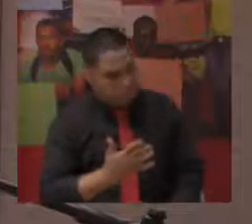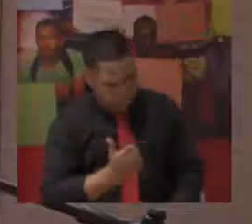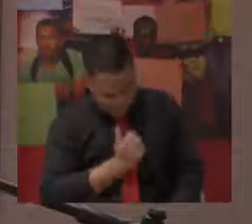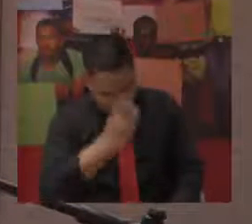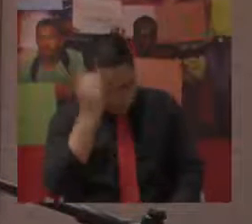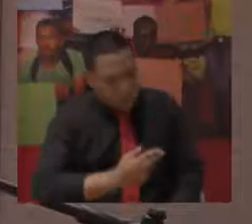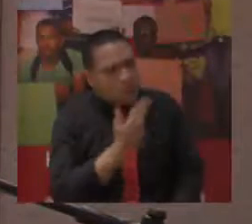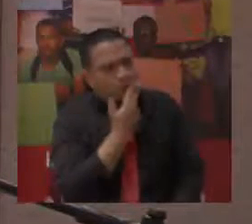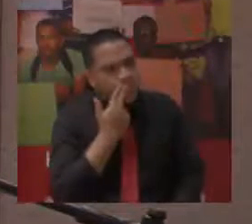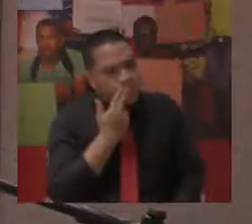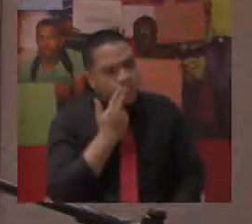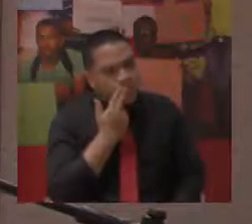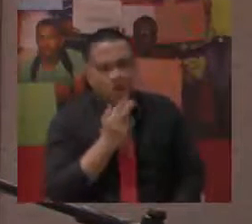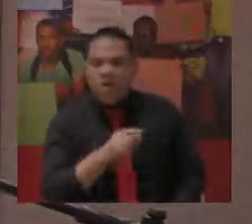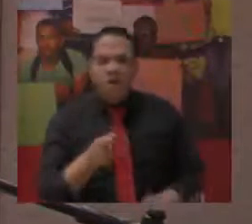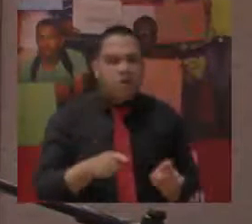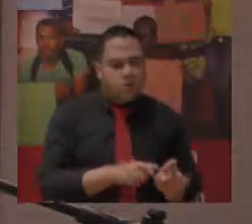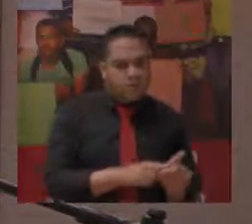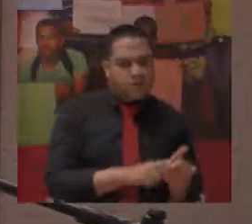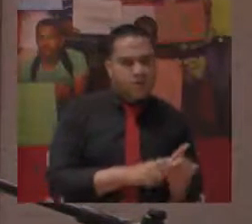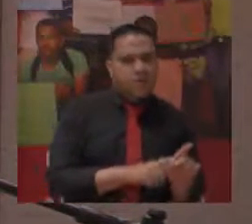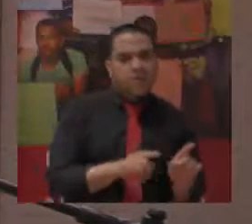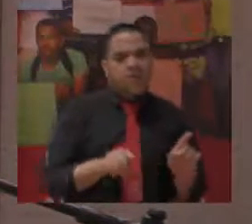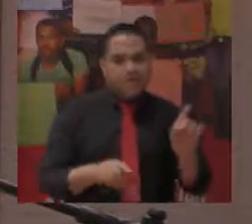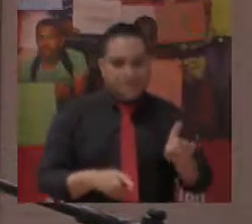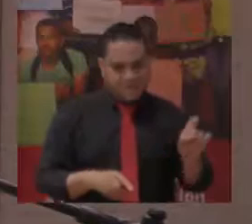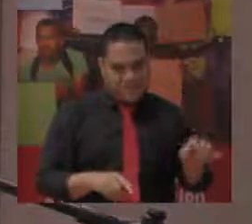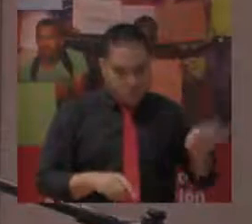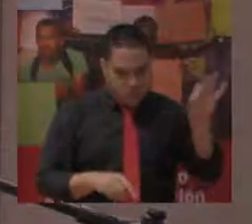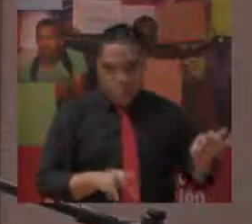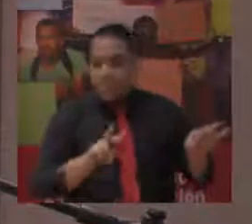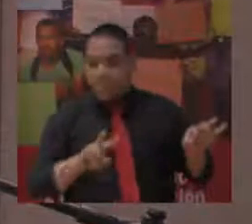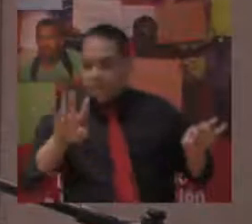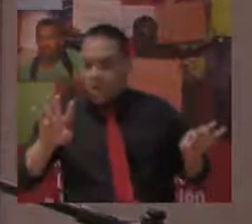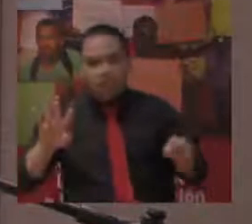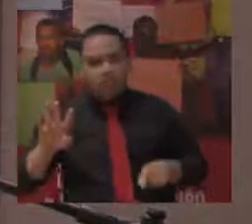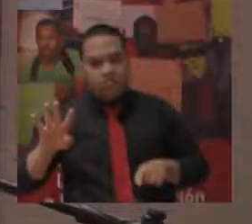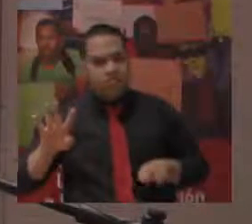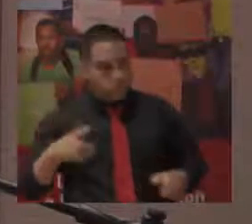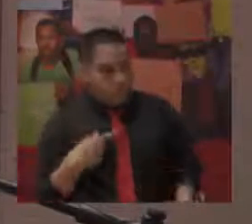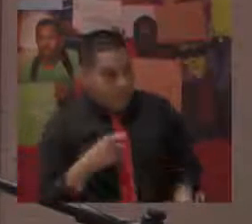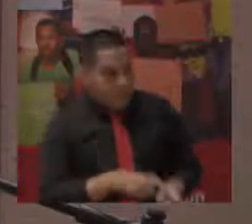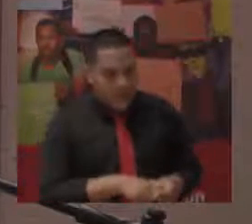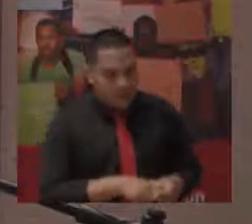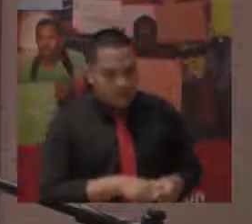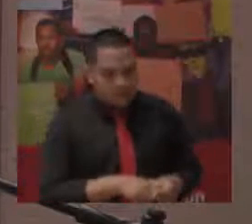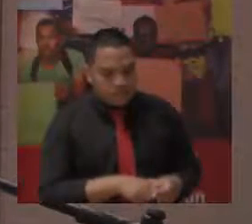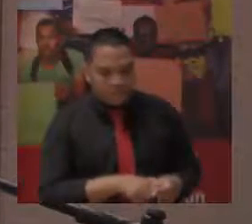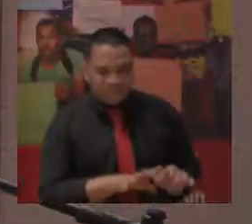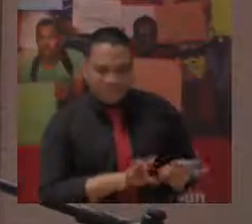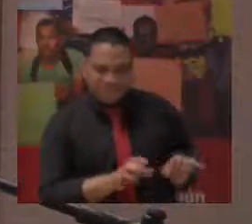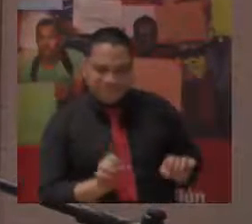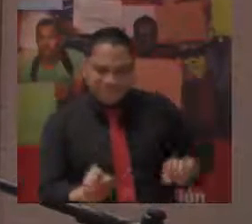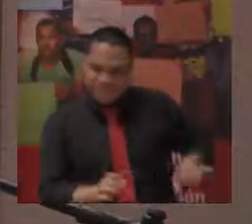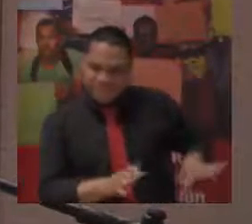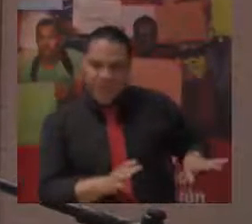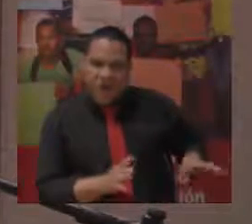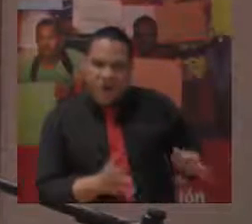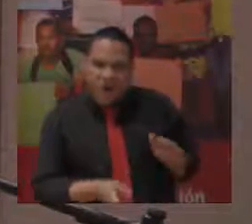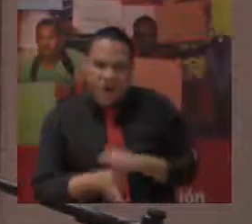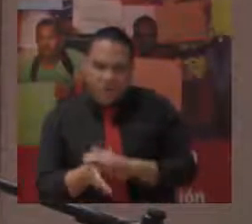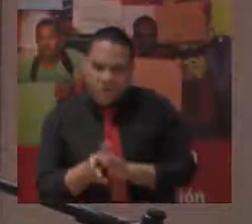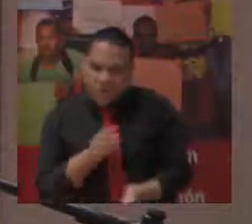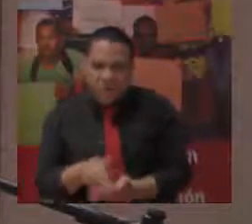Solo un 24% reincide. No tenemos la capacidad de sacarlos a todos de los círculos de violencia,